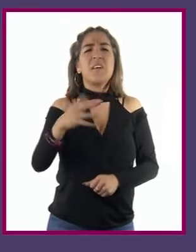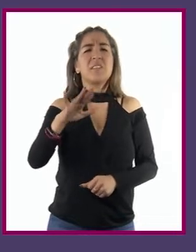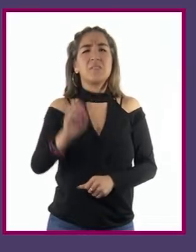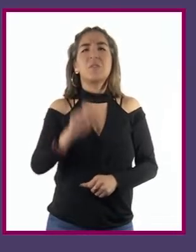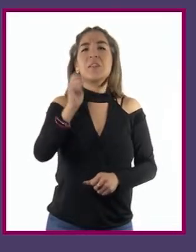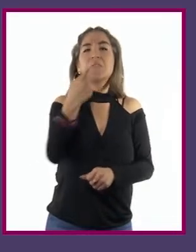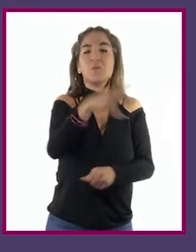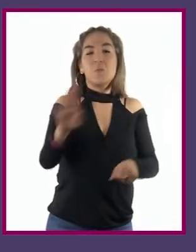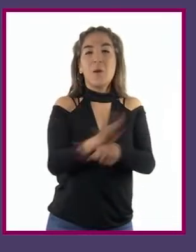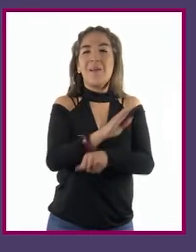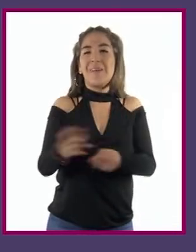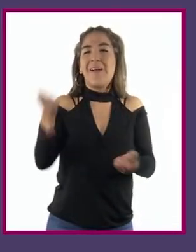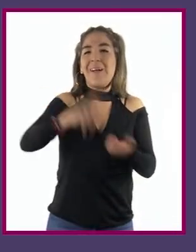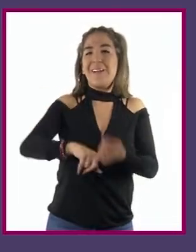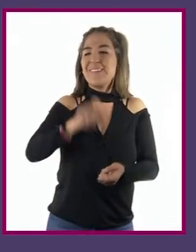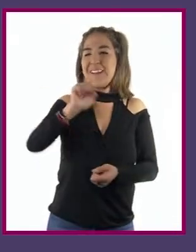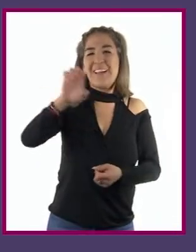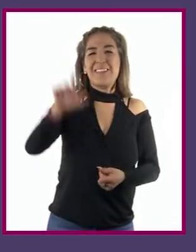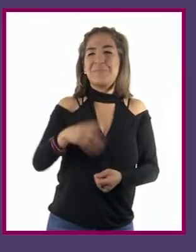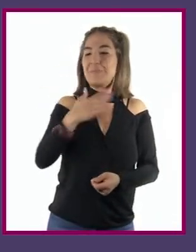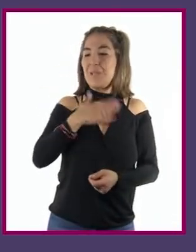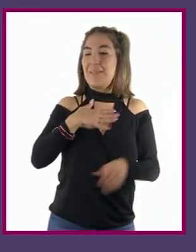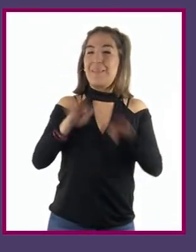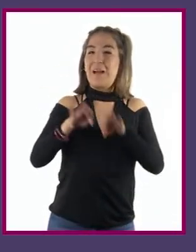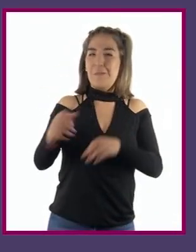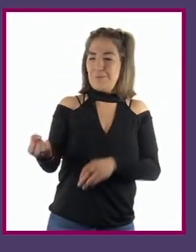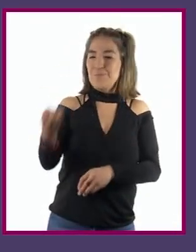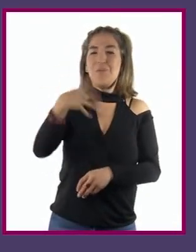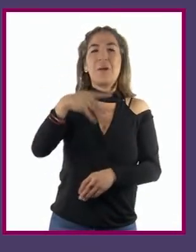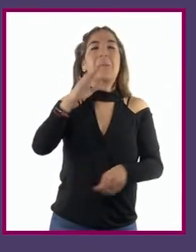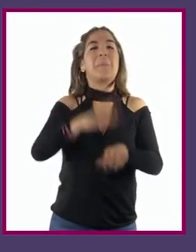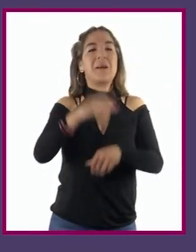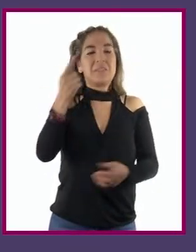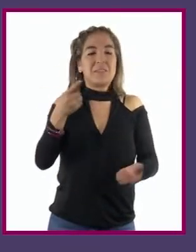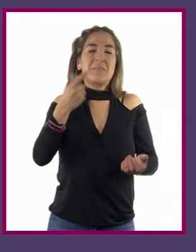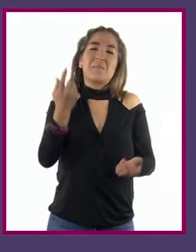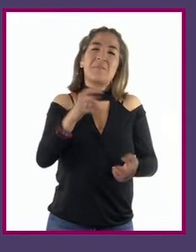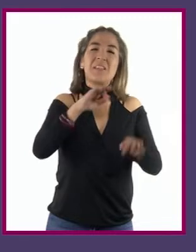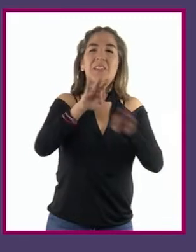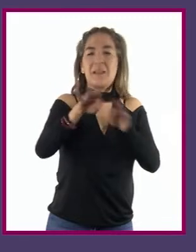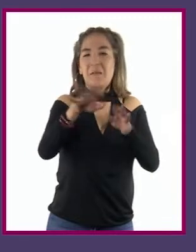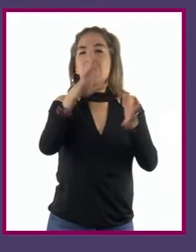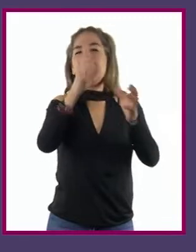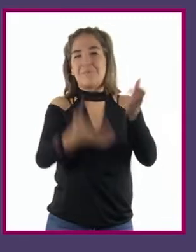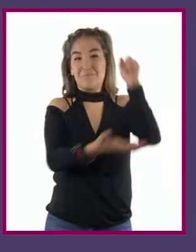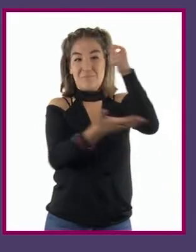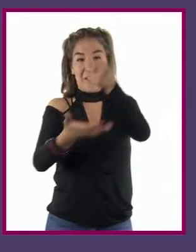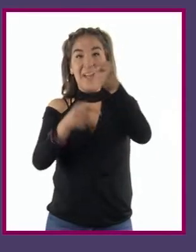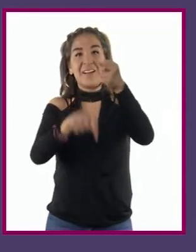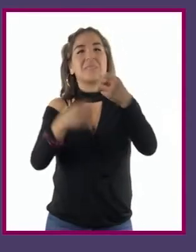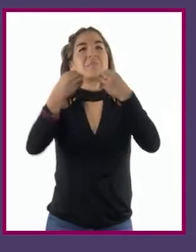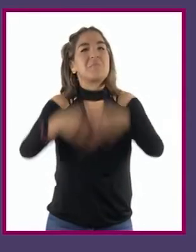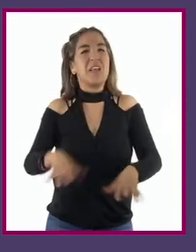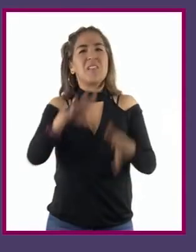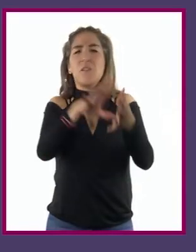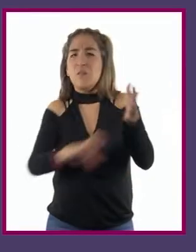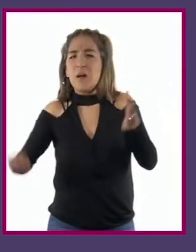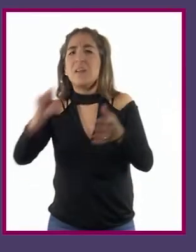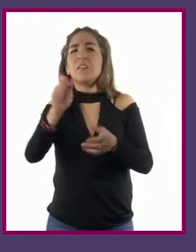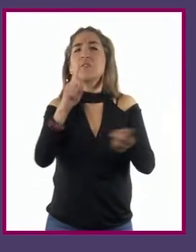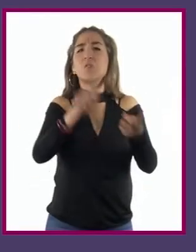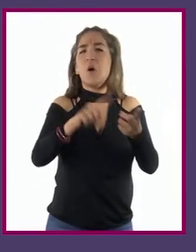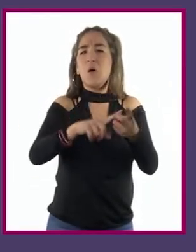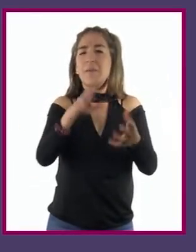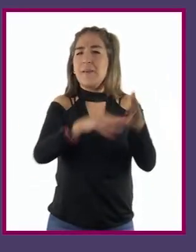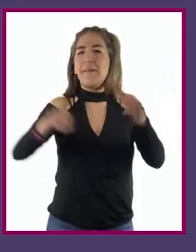beneficio extra por el cumplimiento de su función, desvío de recursos públicos, Utilización indebida de la información con que